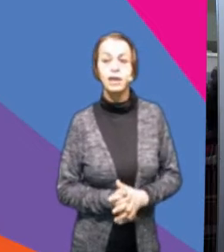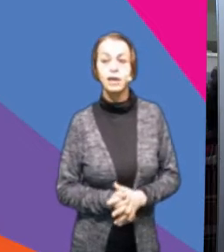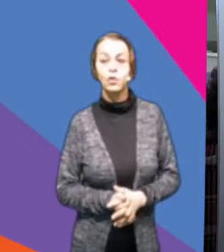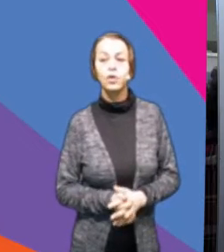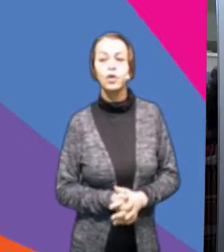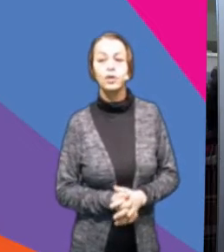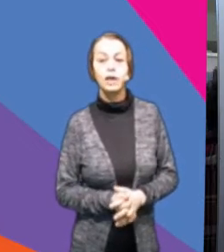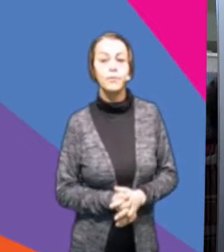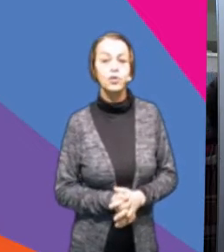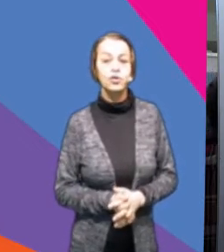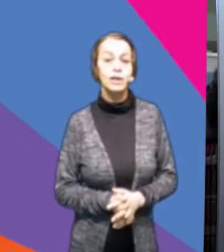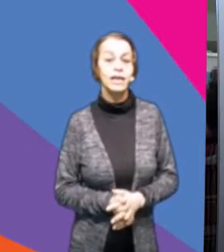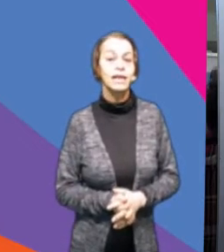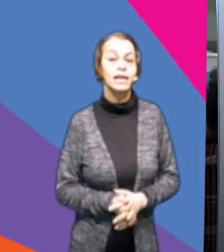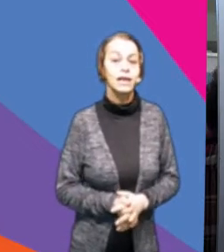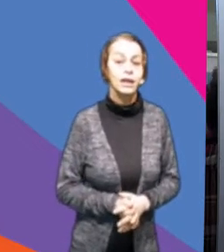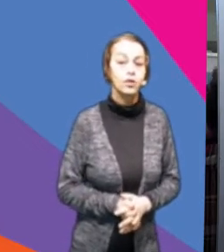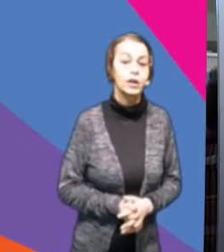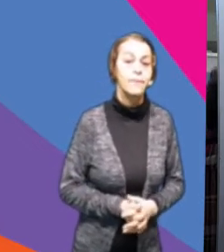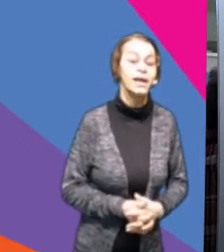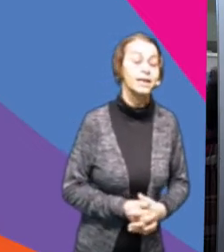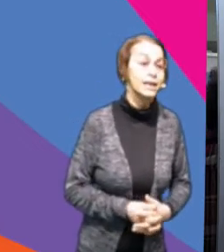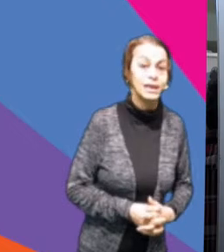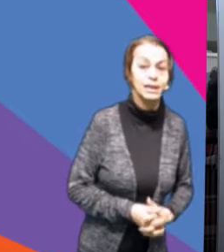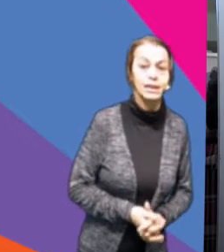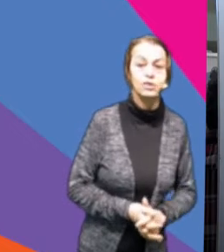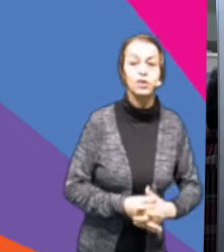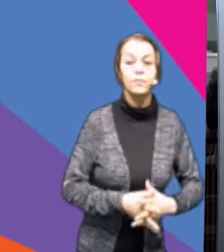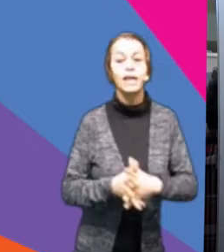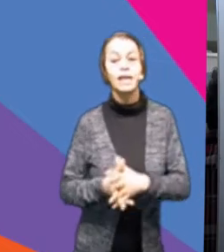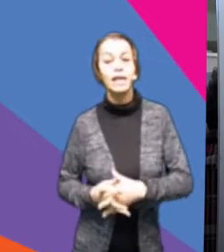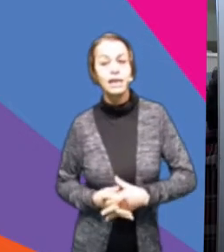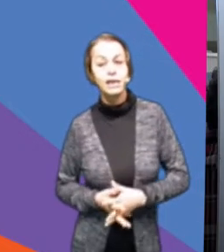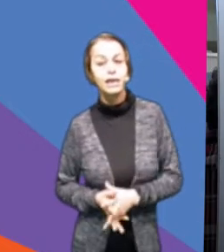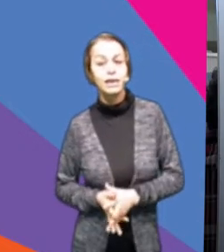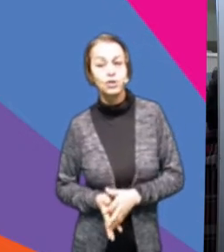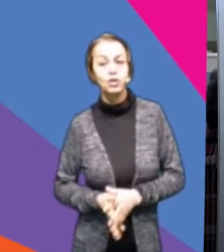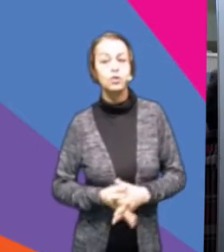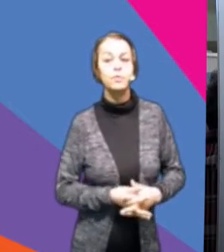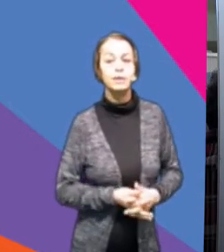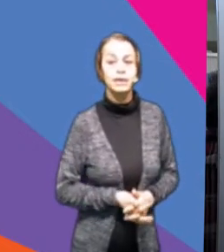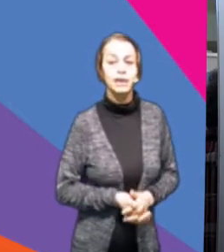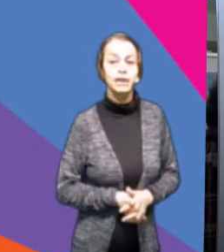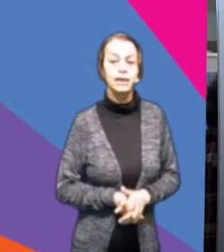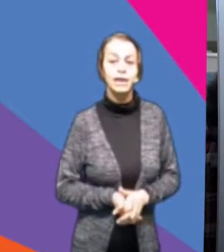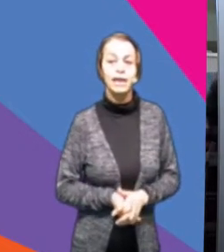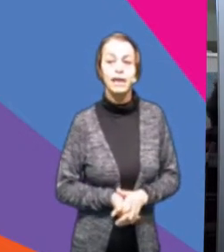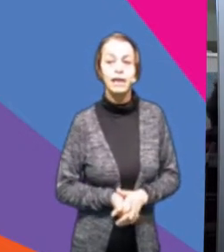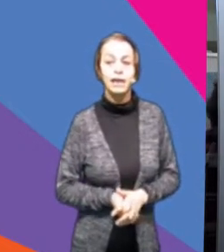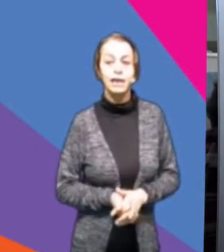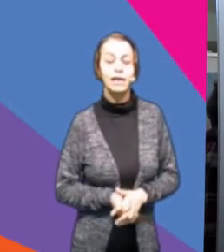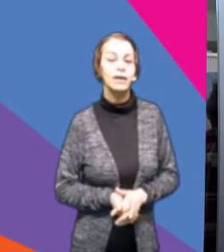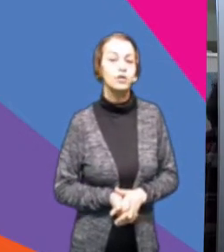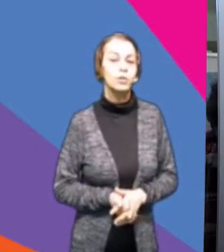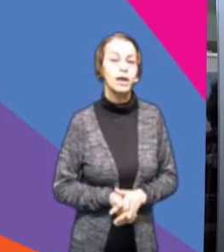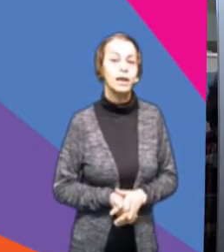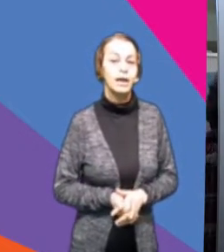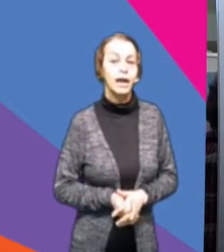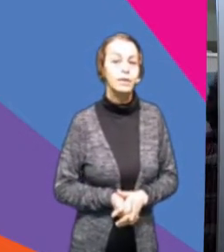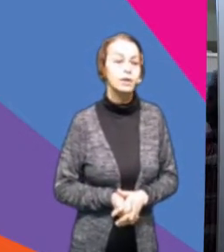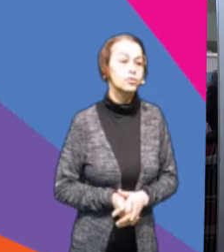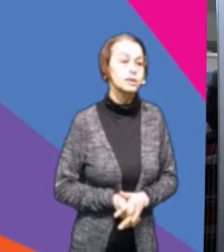de junio, con el apoyo de la legisladora Magdalena Tieso y la delegación UPCN de la legislatura